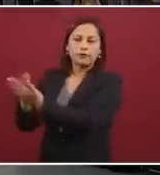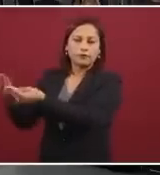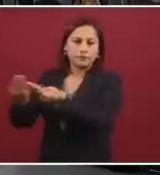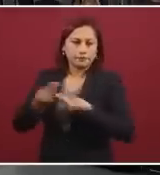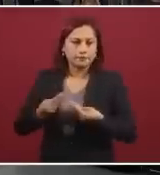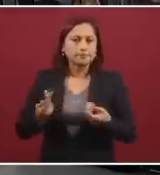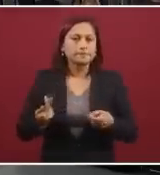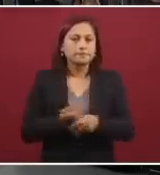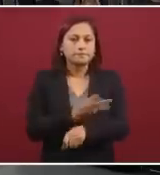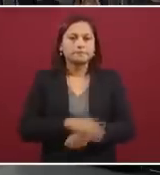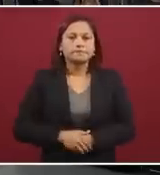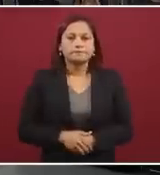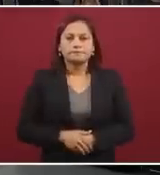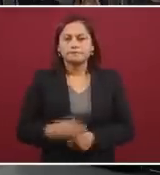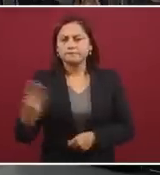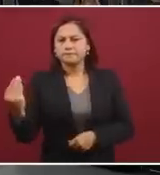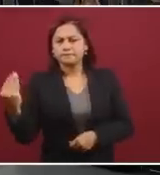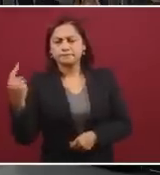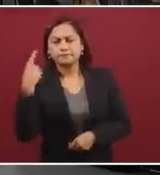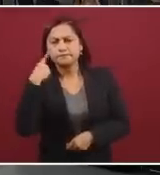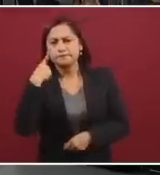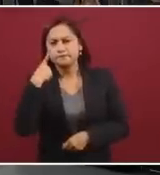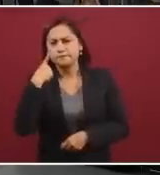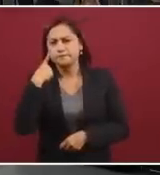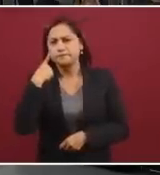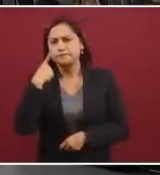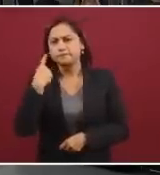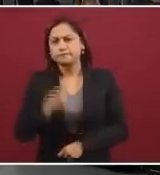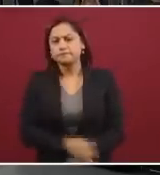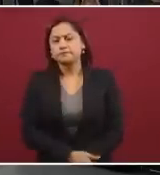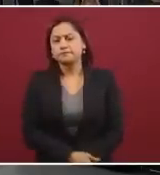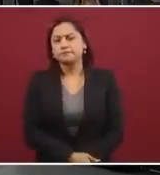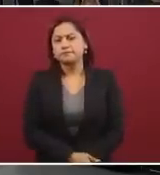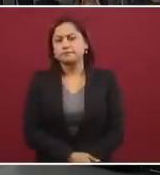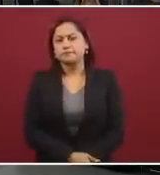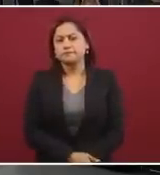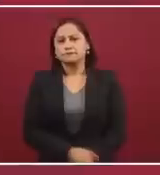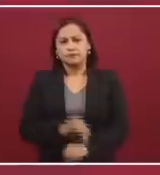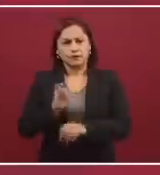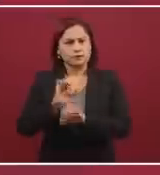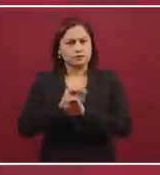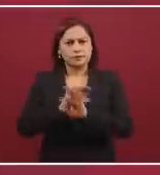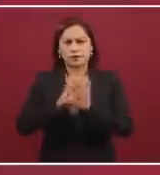sí claro hay este